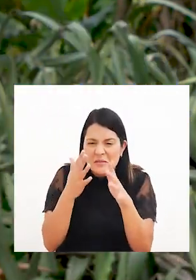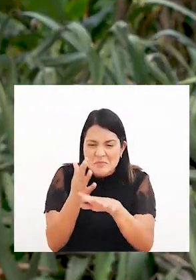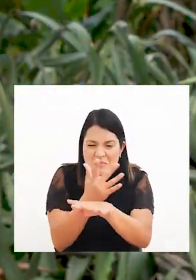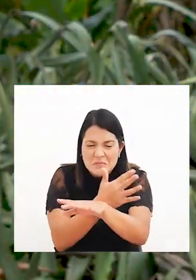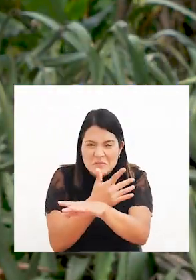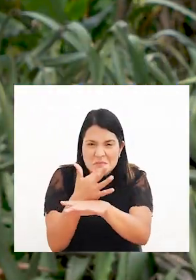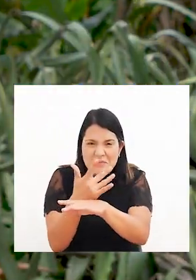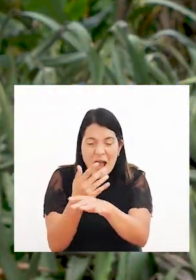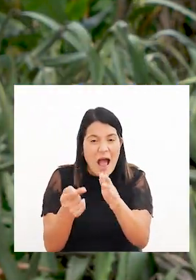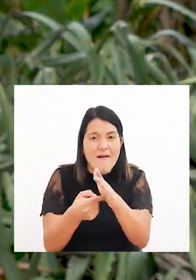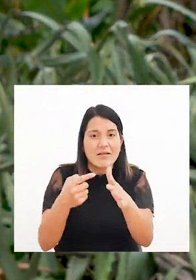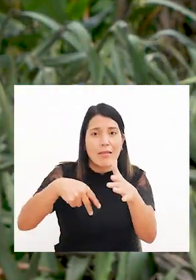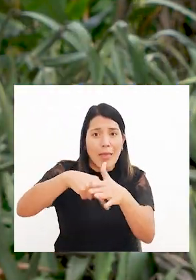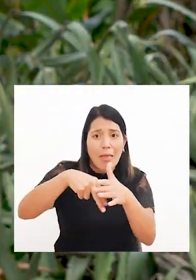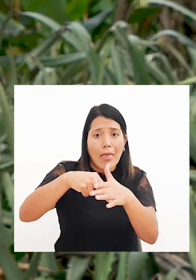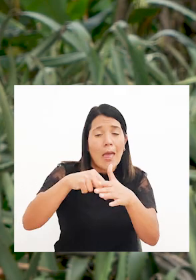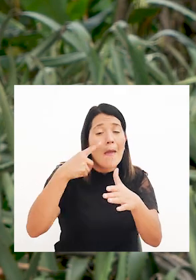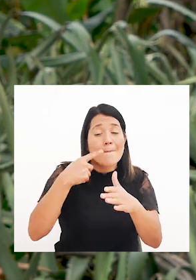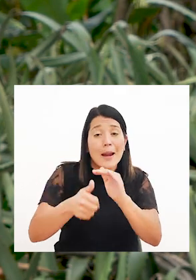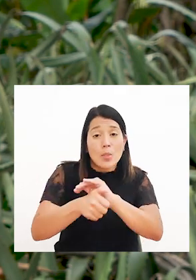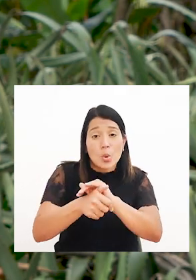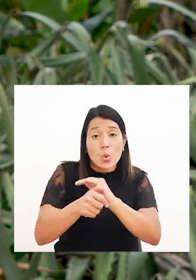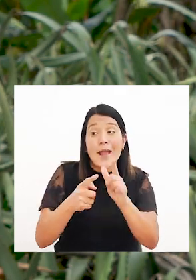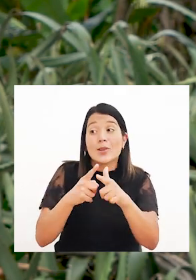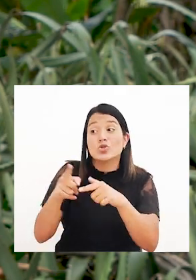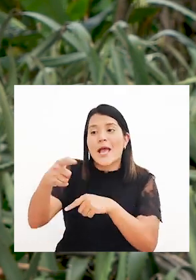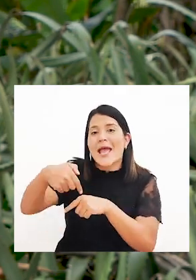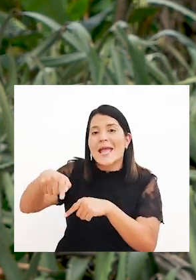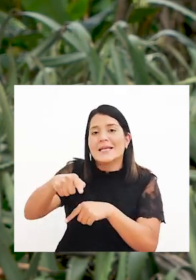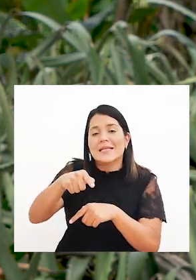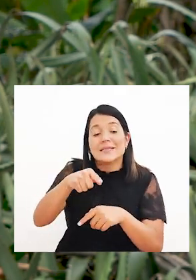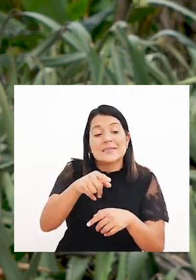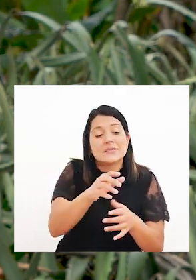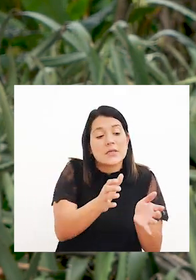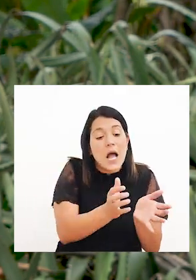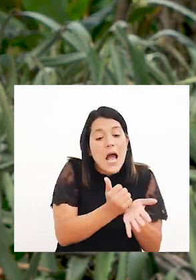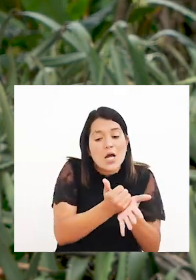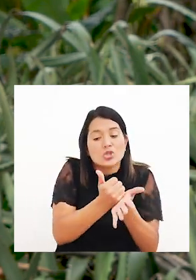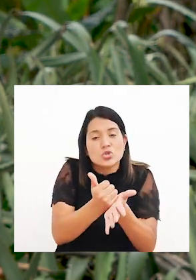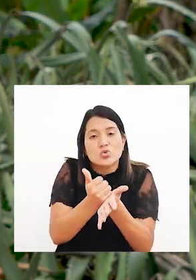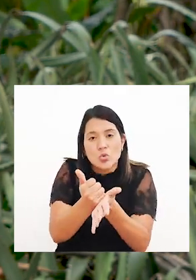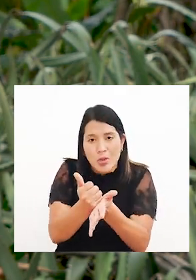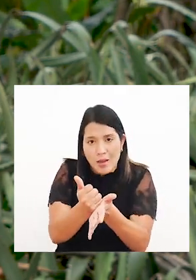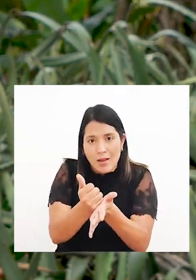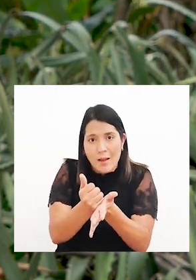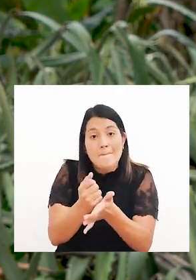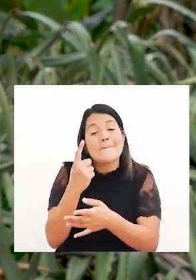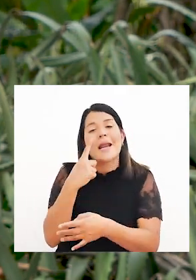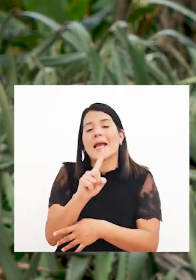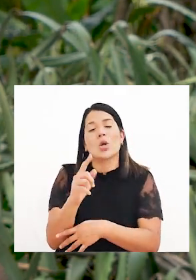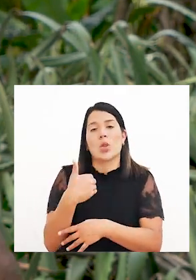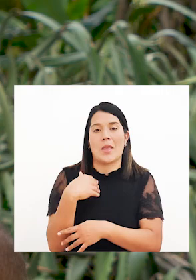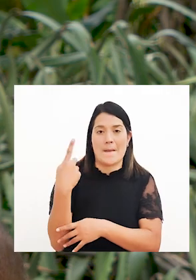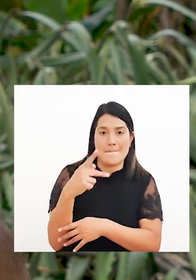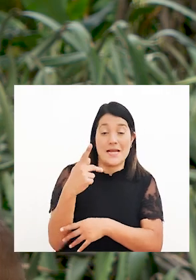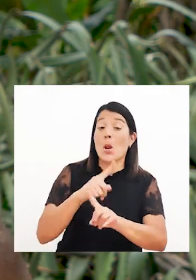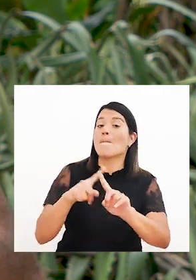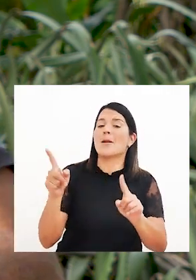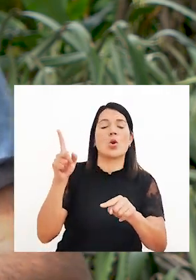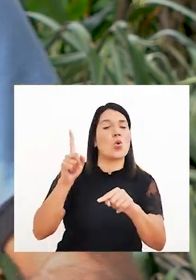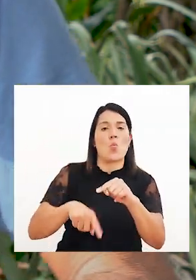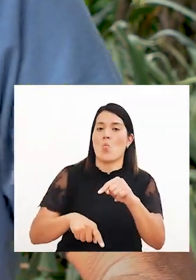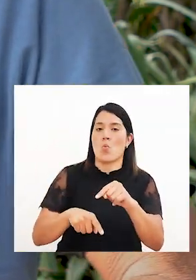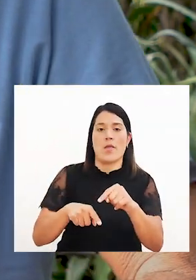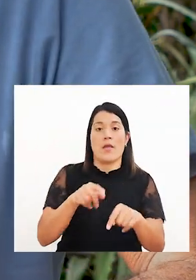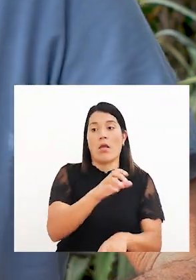ellas las agarran y las llevan donde no tengan peligro, pero no las pueden llevar hacia el mar, porque ellas necesitan primeramente endurecer